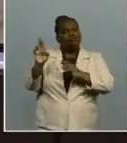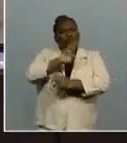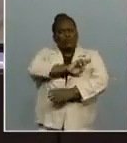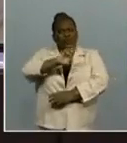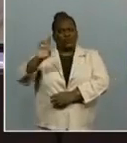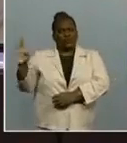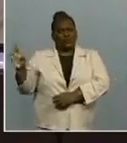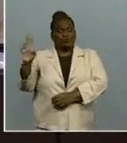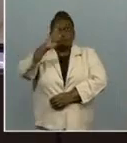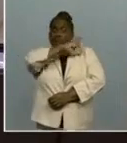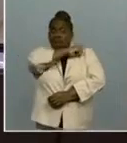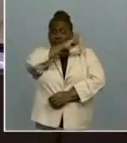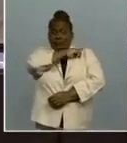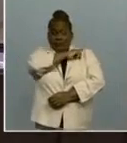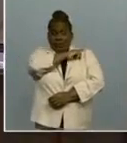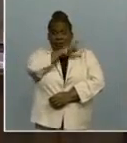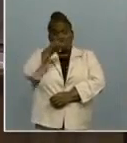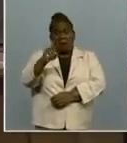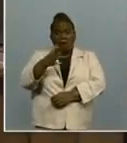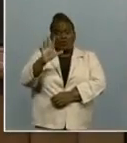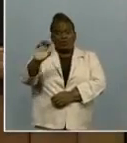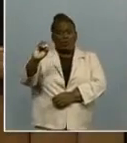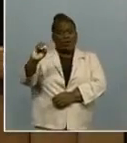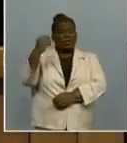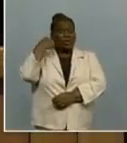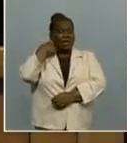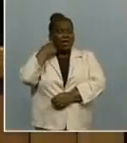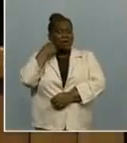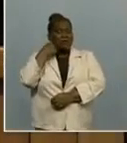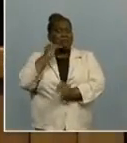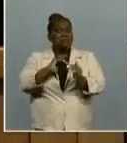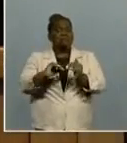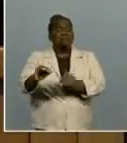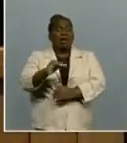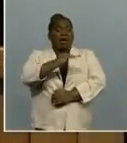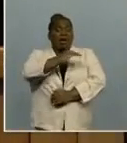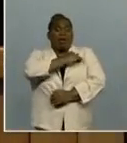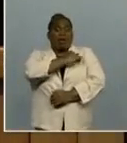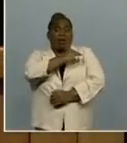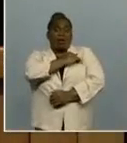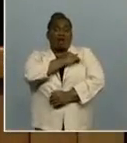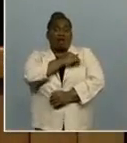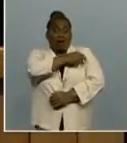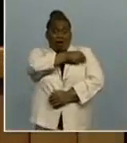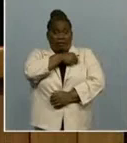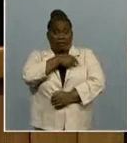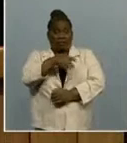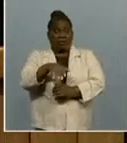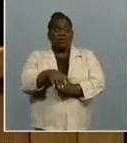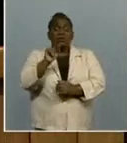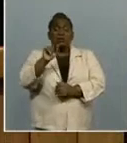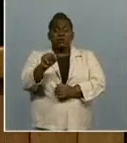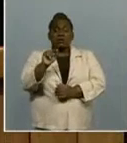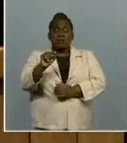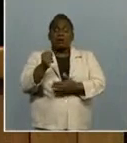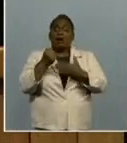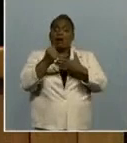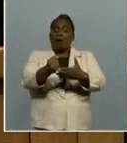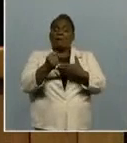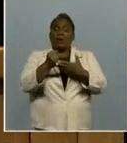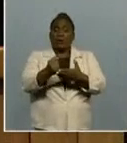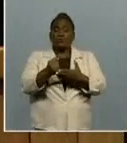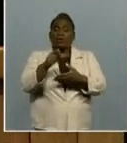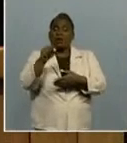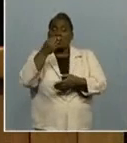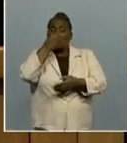dirigió durante casi medio siglo el ministerio de las fuerzas armadas revolucionarias cuyo aporte a la independencia de angola